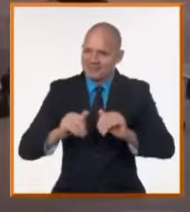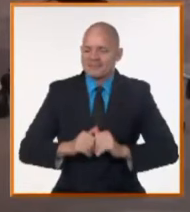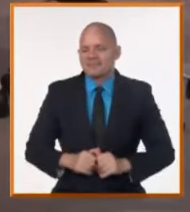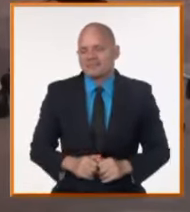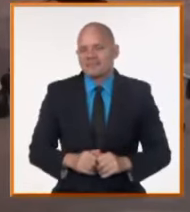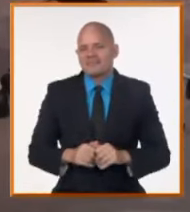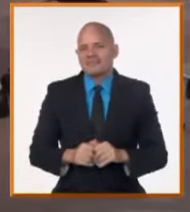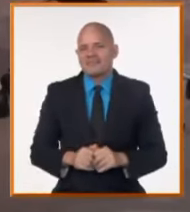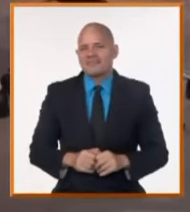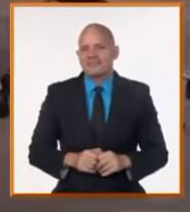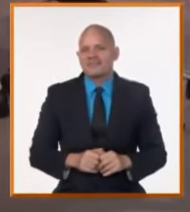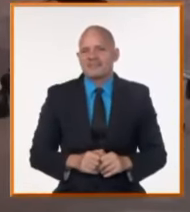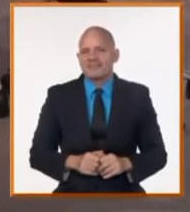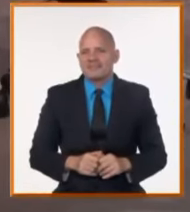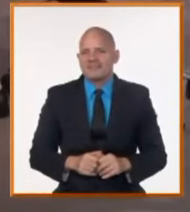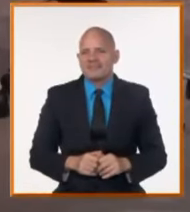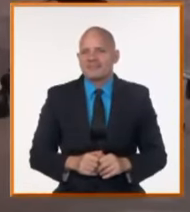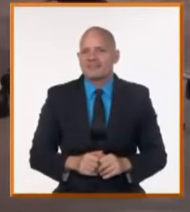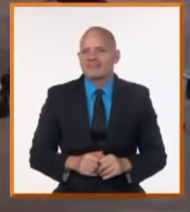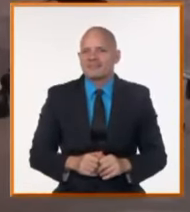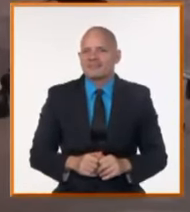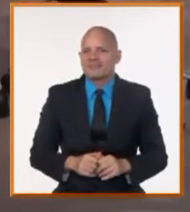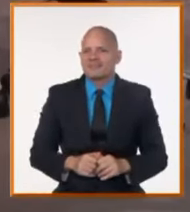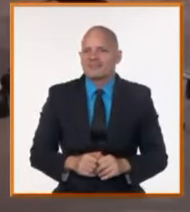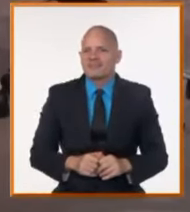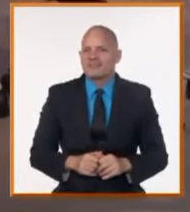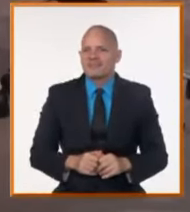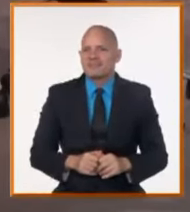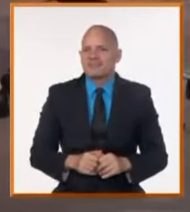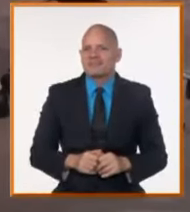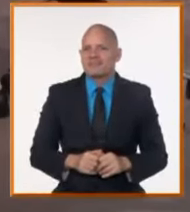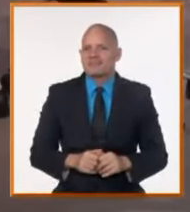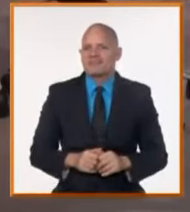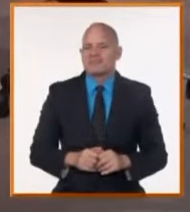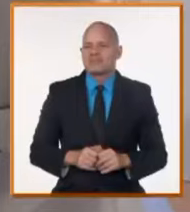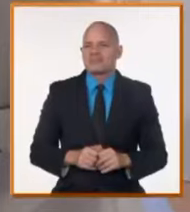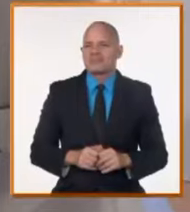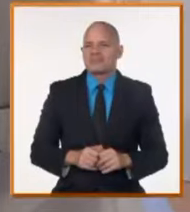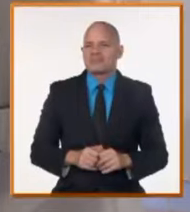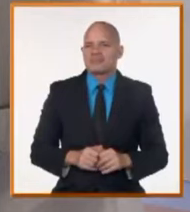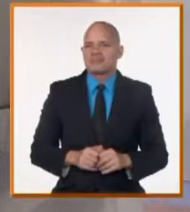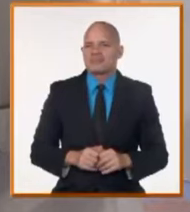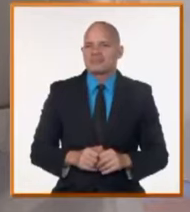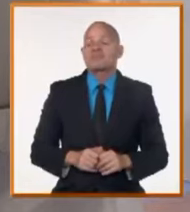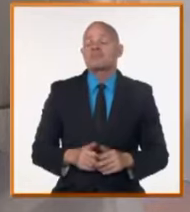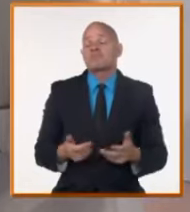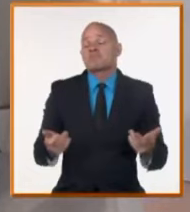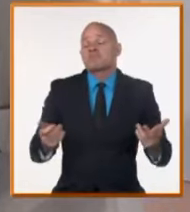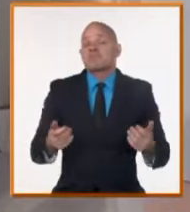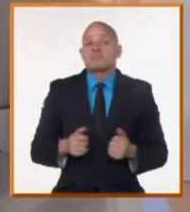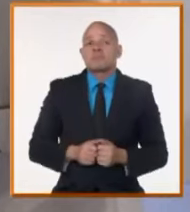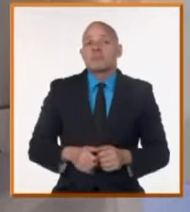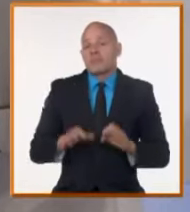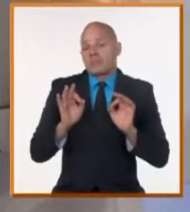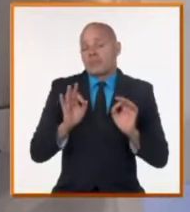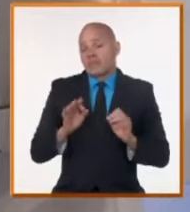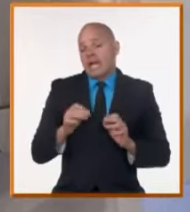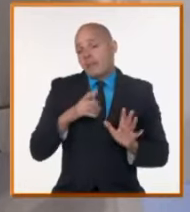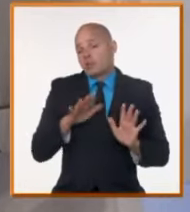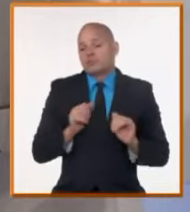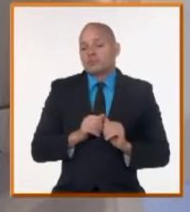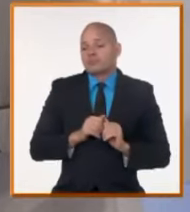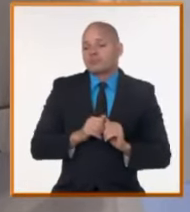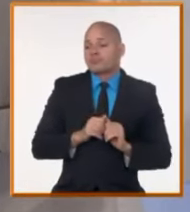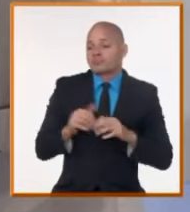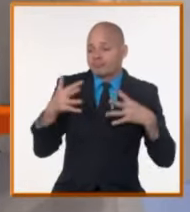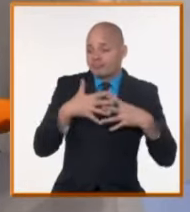esa evolución que ha tenido. No se va a escapar. Porque realmente uno se da cuenta, ¿no? De cómo la élite de